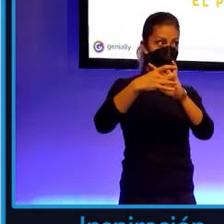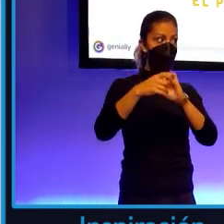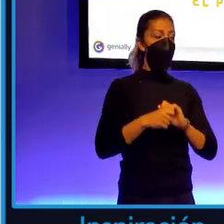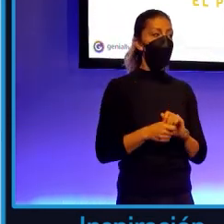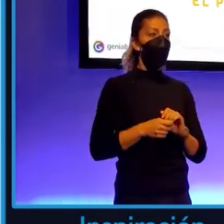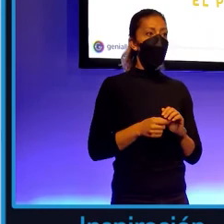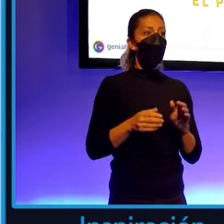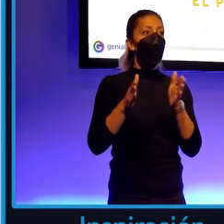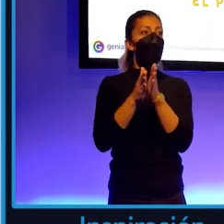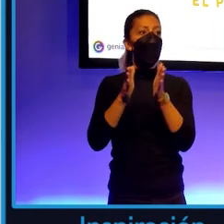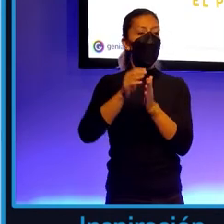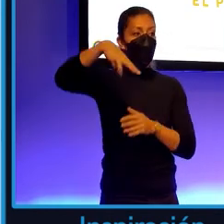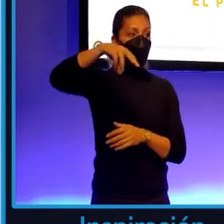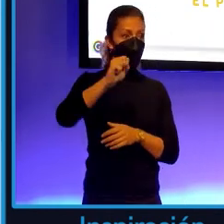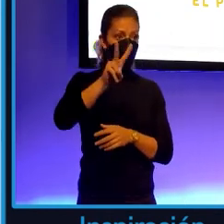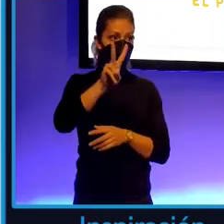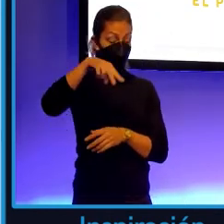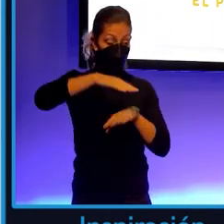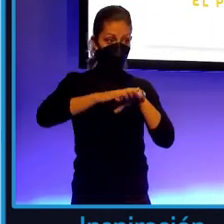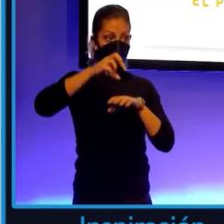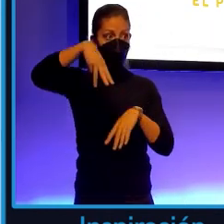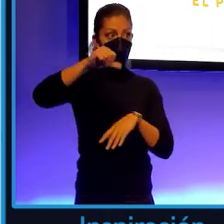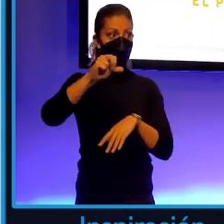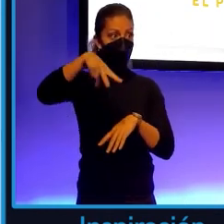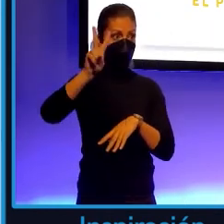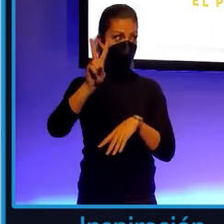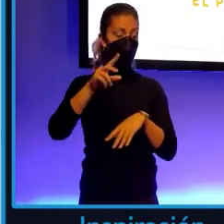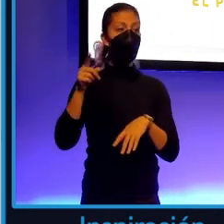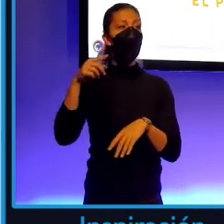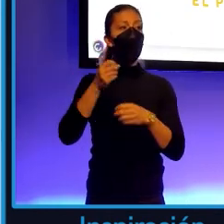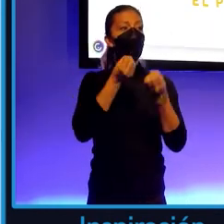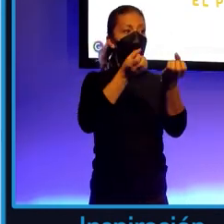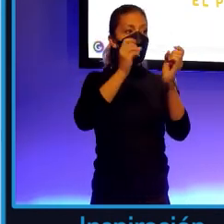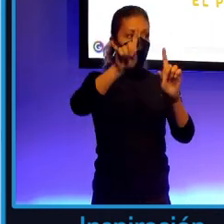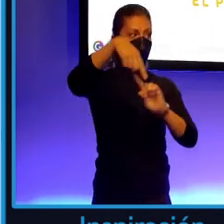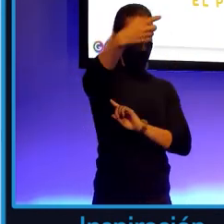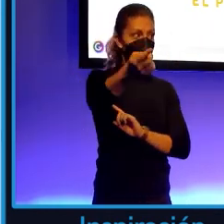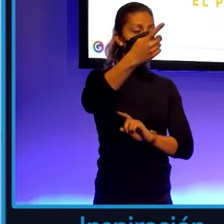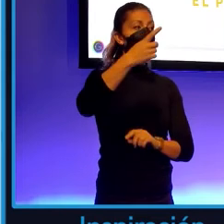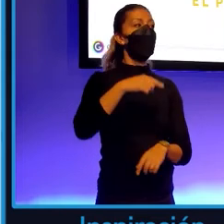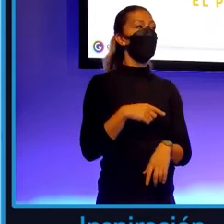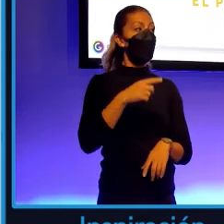mi compañero manu se nos comentará también posteriormente pero simplemente